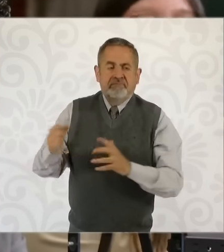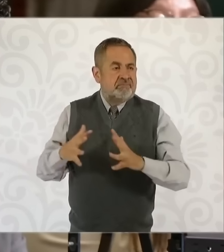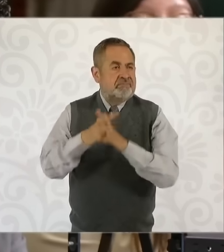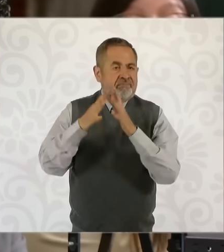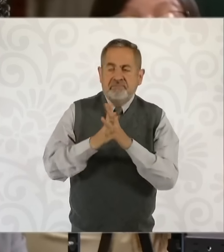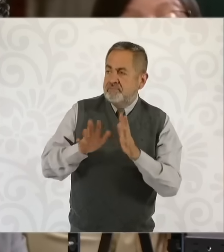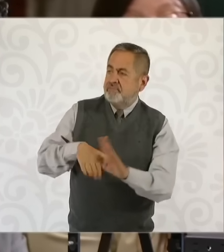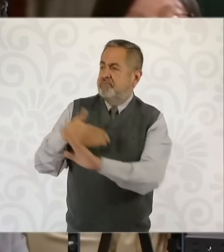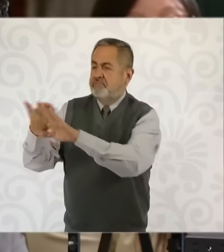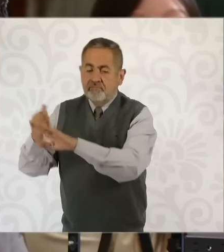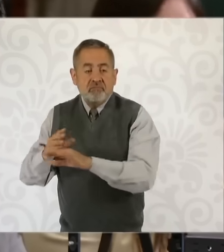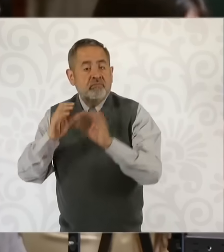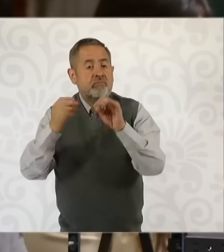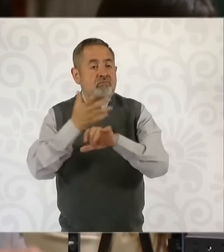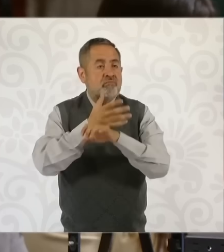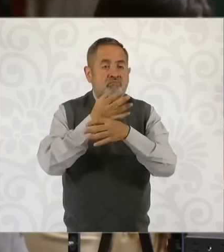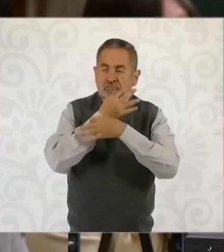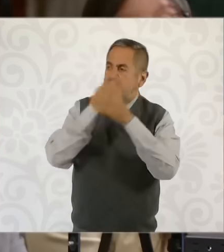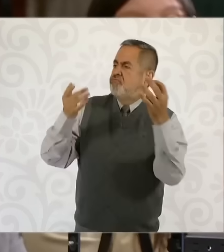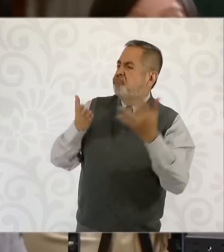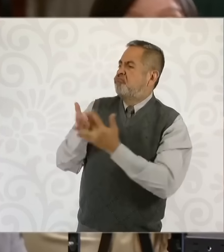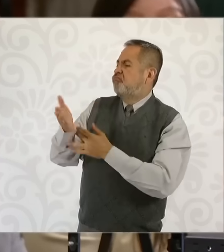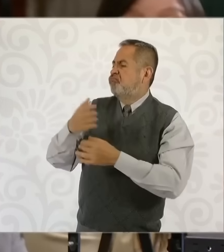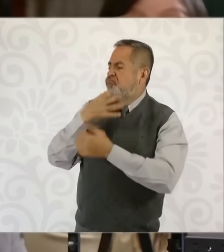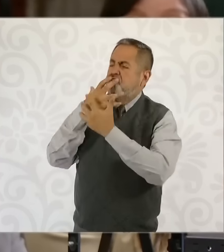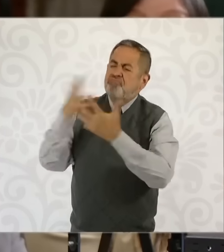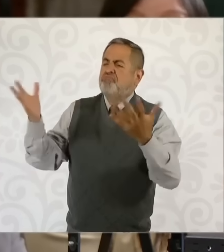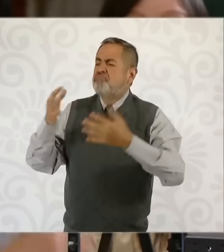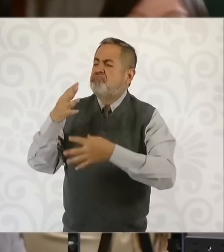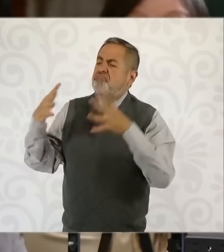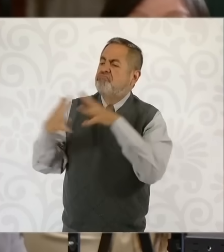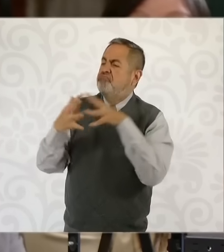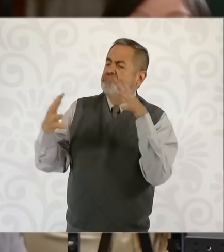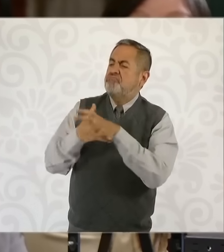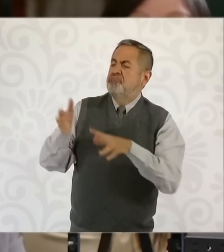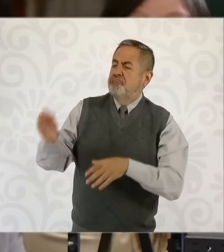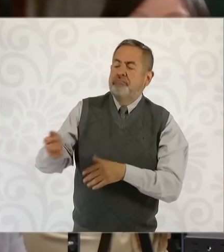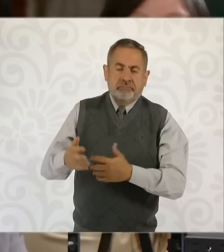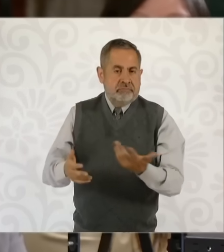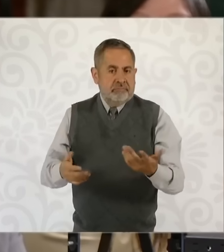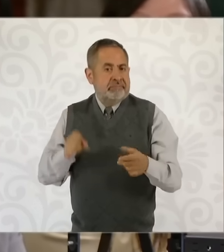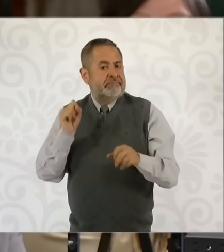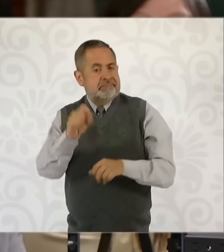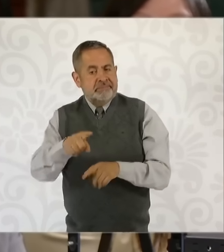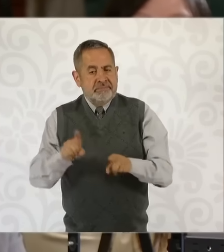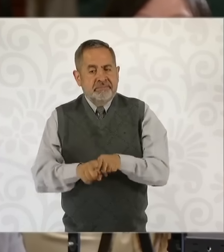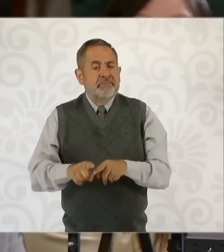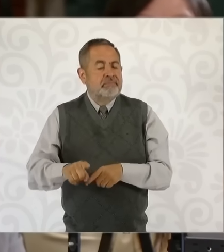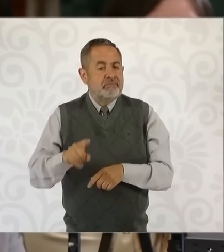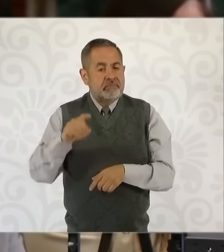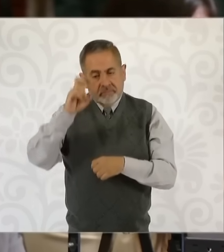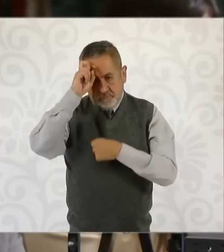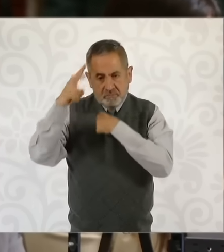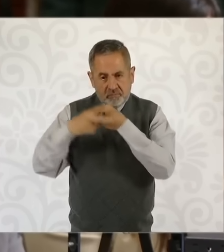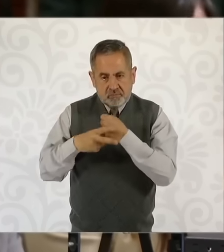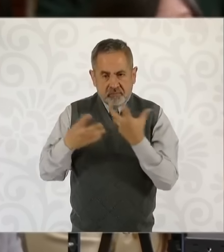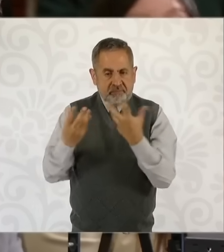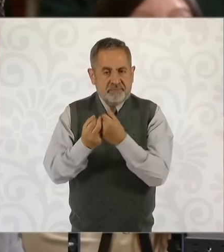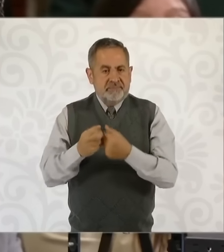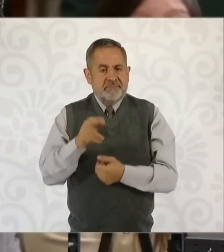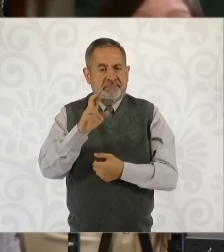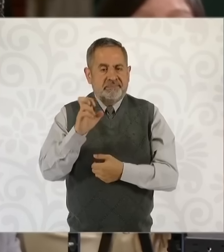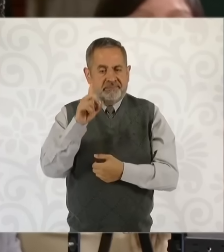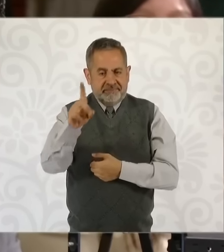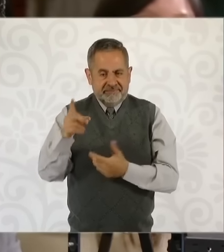declarar guerras. Esto, por ejemplo, ha ocurrido también en Europa con la Operación Gladio de la red Stay